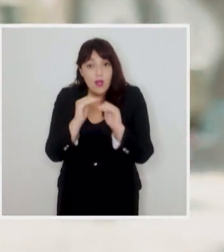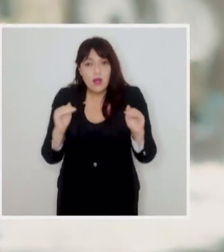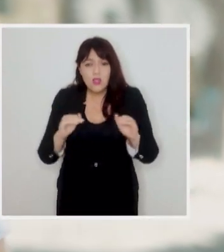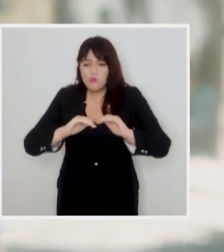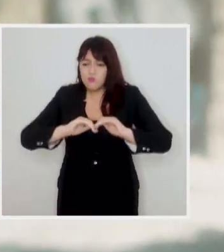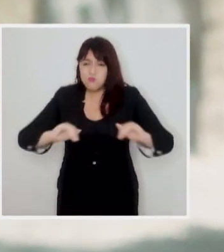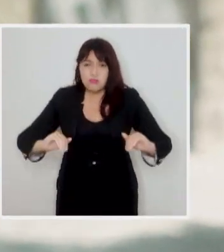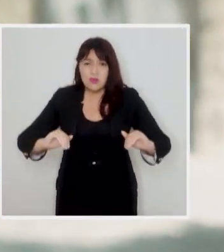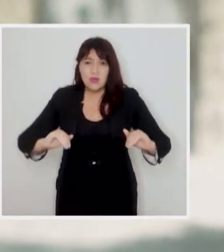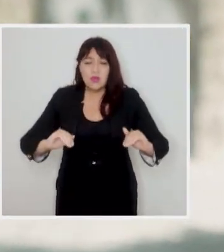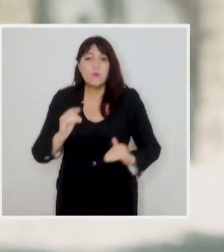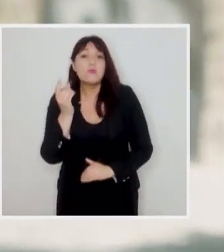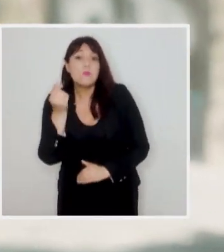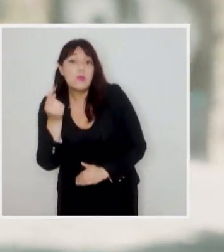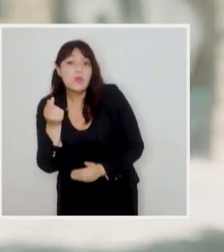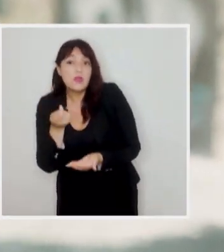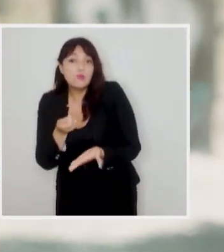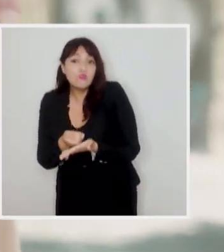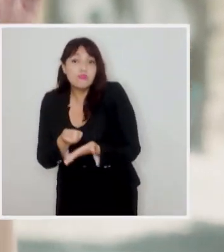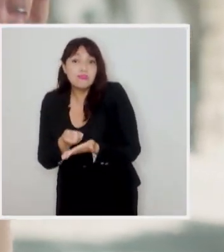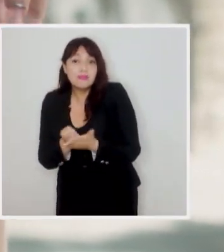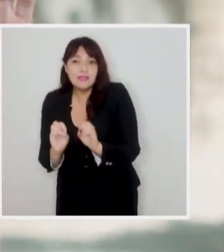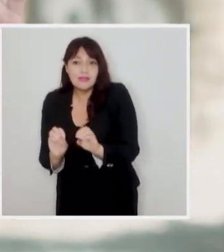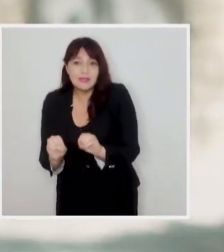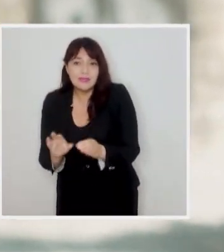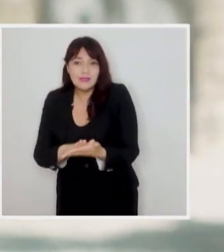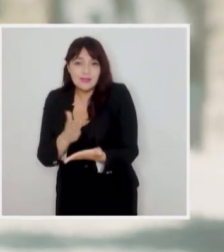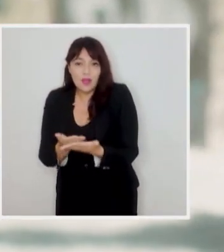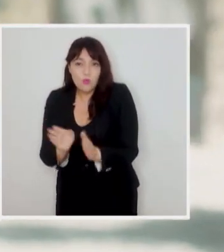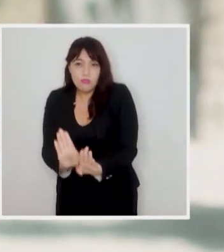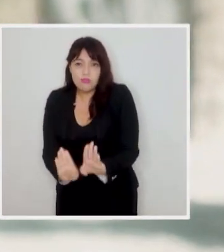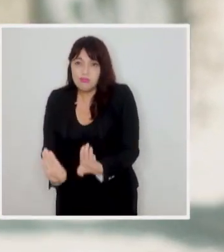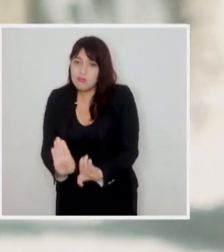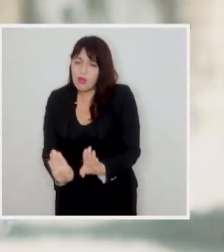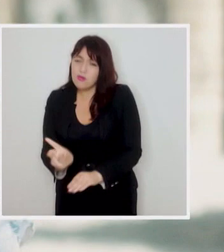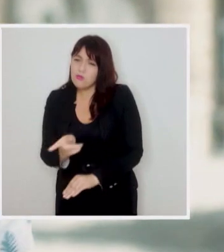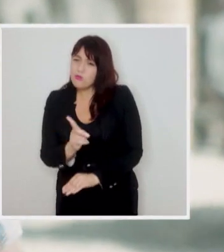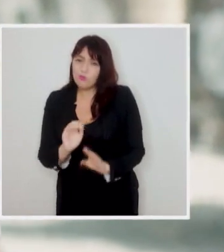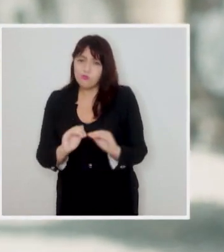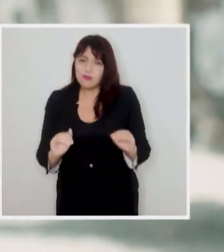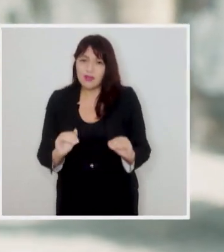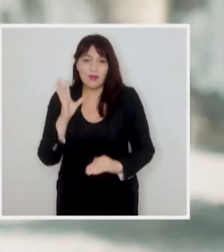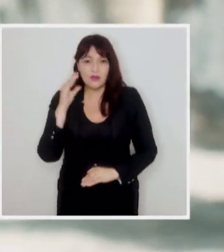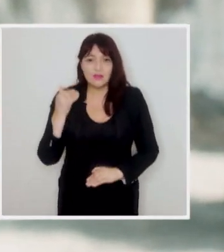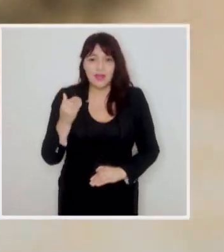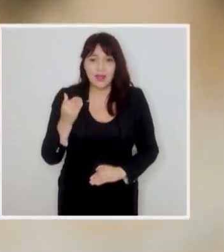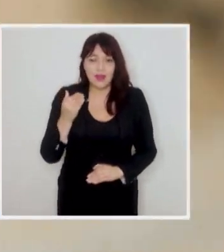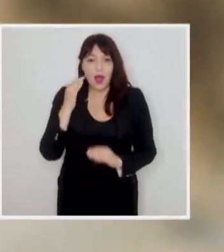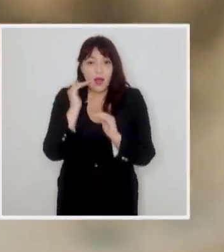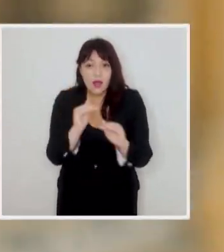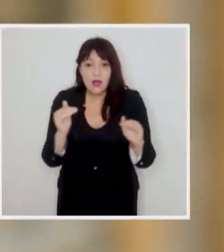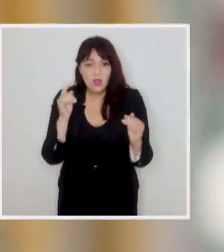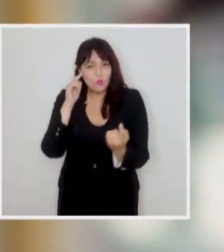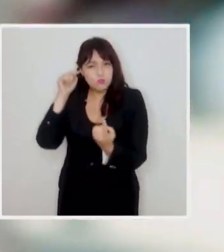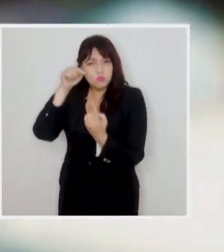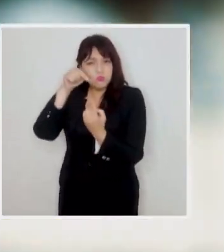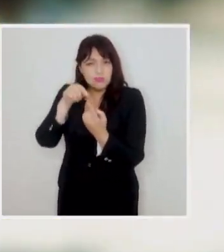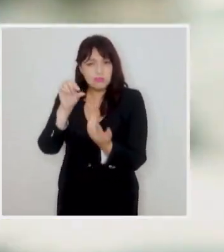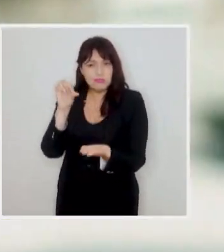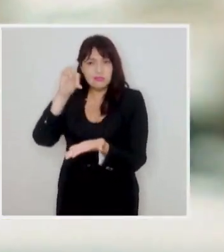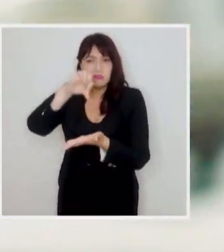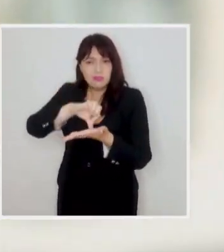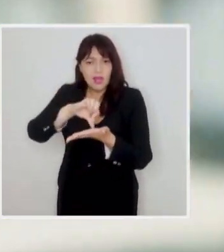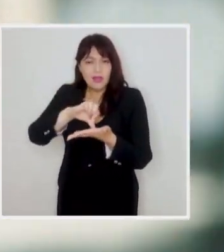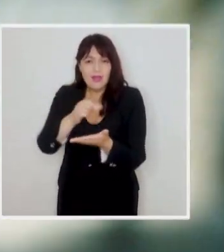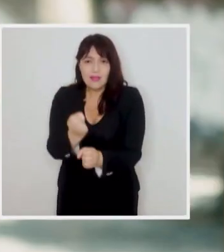podemos volver a dejar a los niños separados según cuánto puede pagar su familia en salud, en educación, en cuidados. Con Yasna pondremos